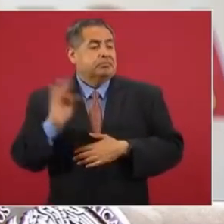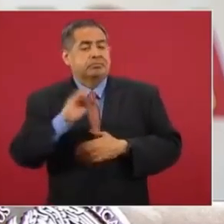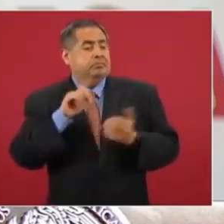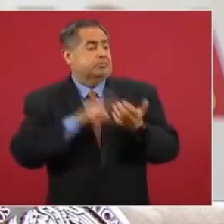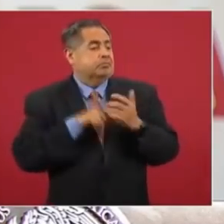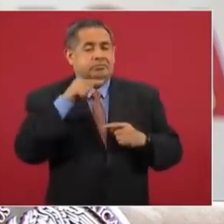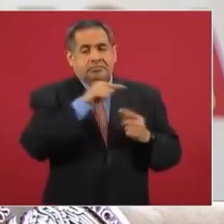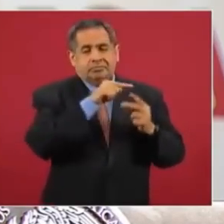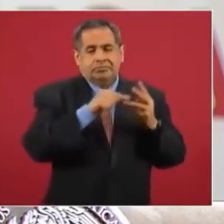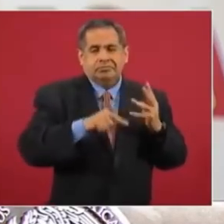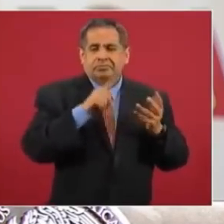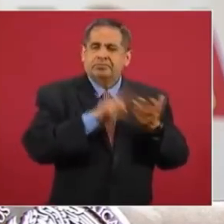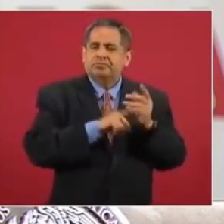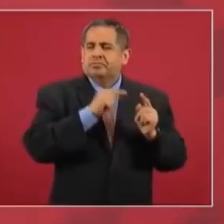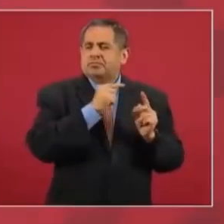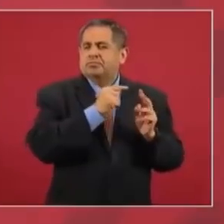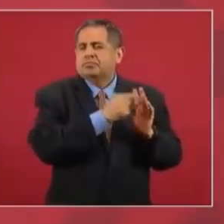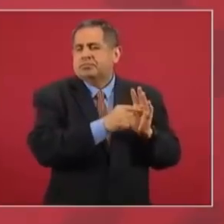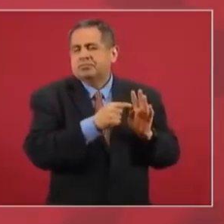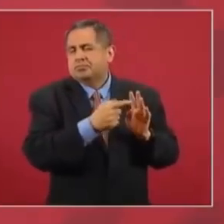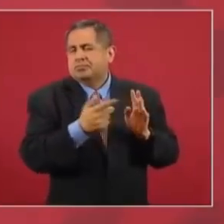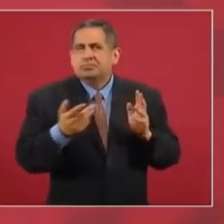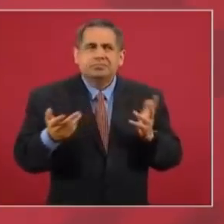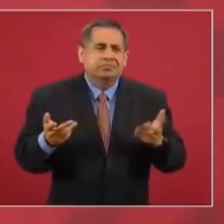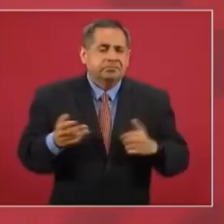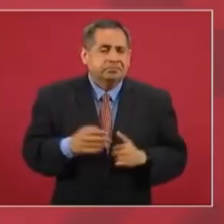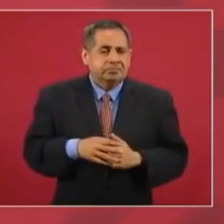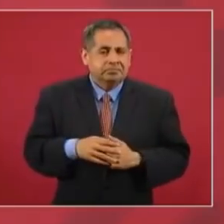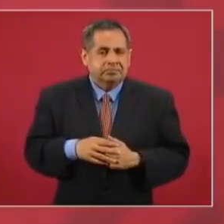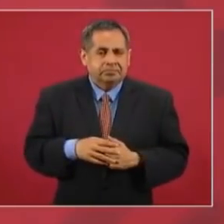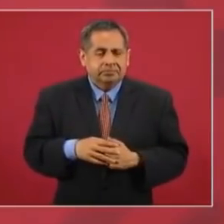Puede ser que haya